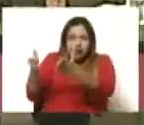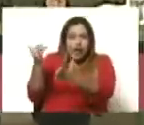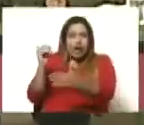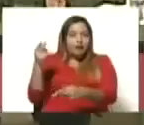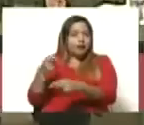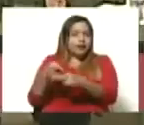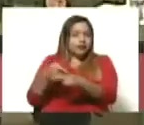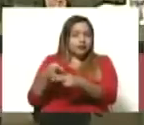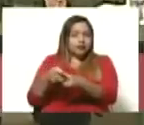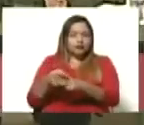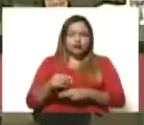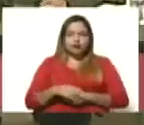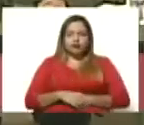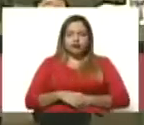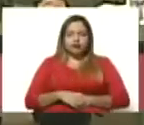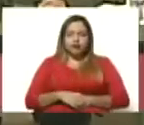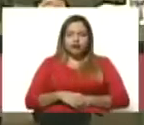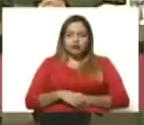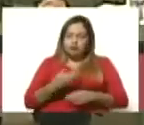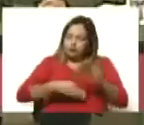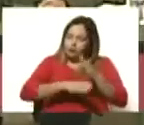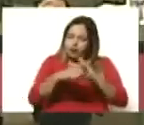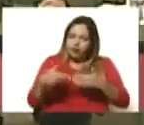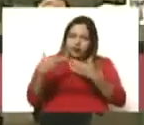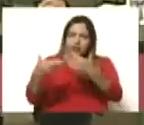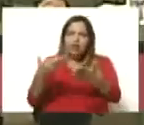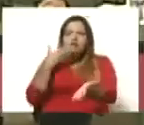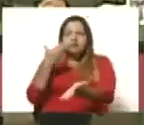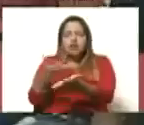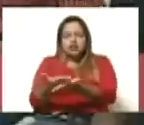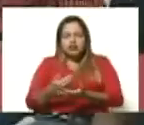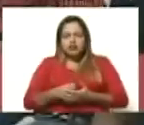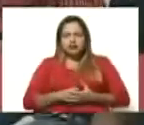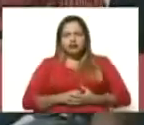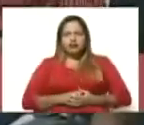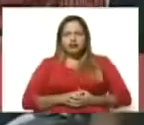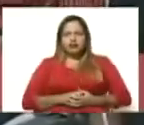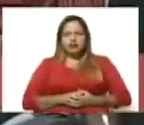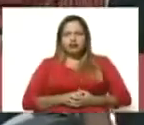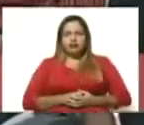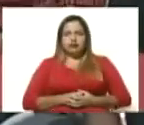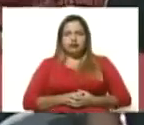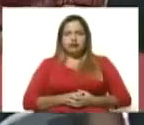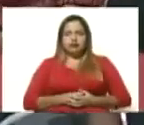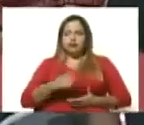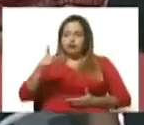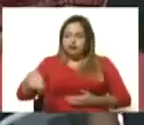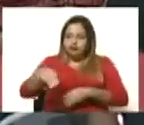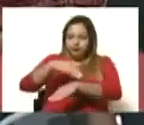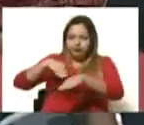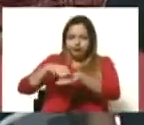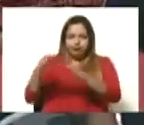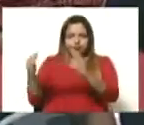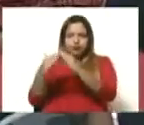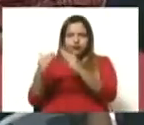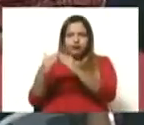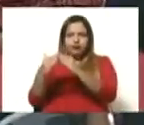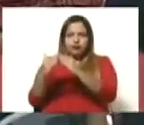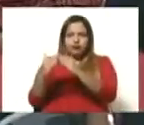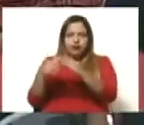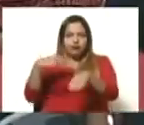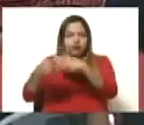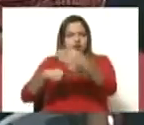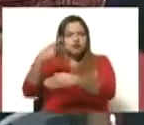riesgo, vamos a avanzar. Gracias, Ricardo. Y el ministro de Vivienda, vamos a hacer un